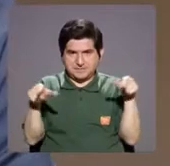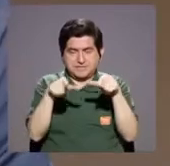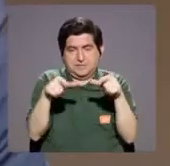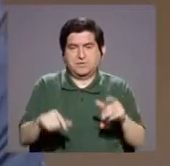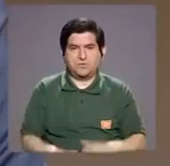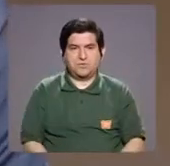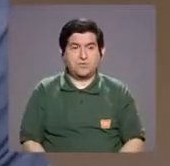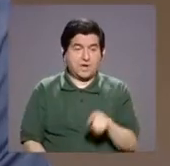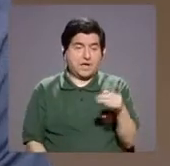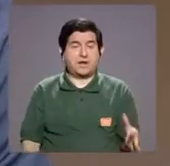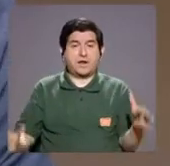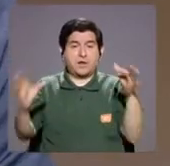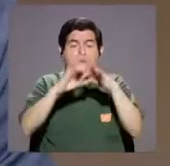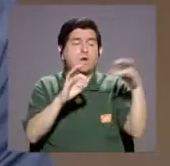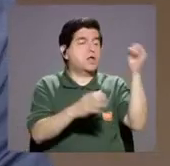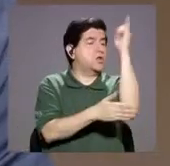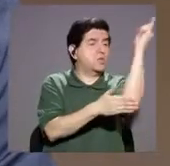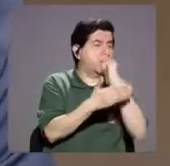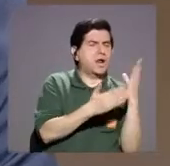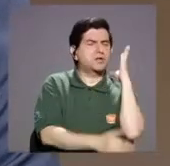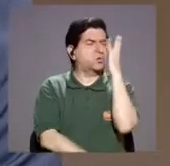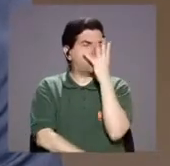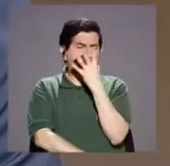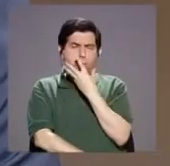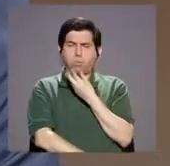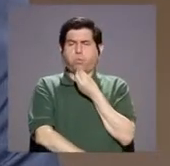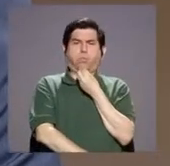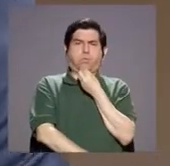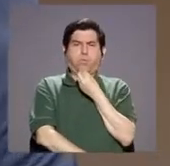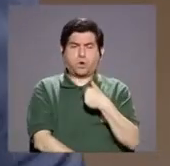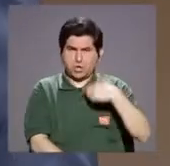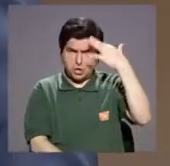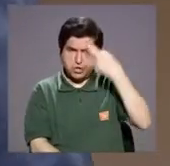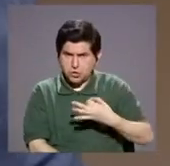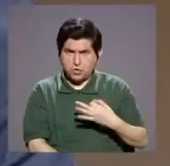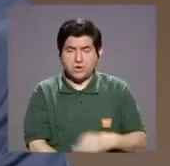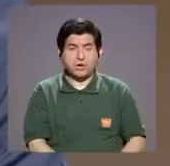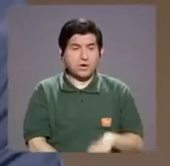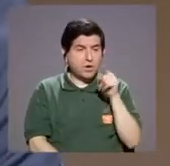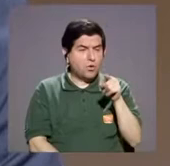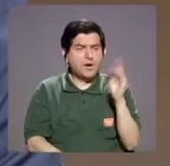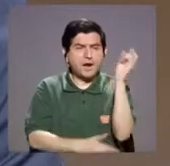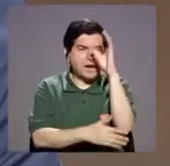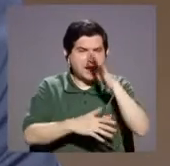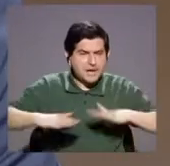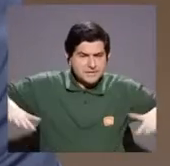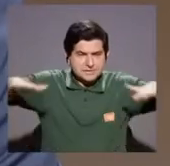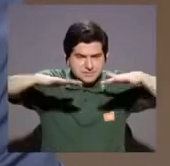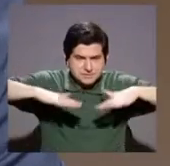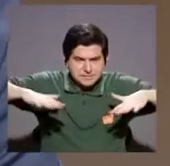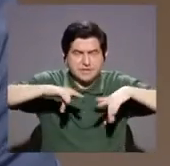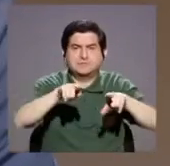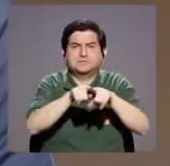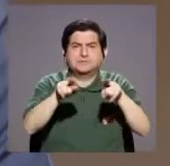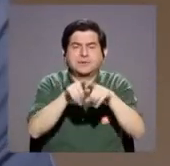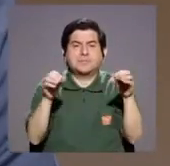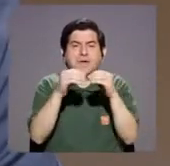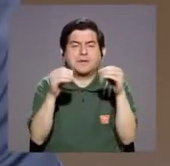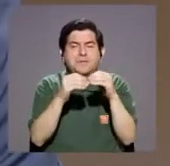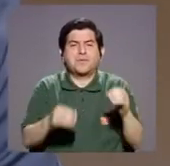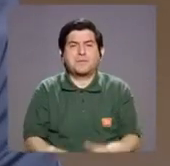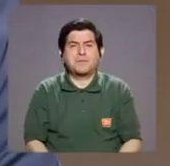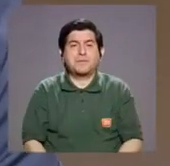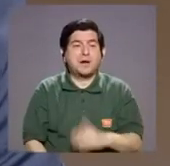se vinculaba con el arte y era muy lindo también y que creo que con este espacio lleno también de más blanco